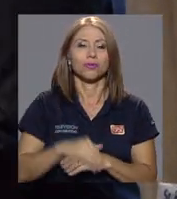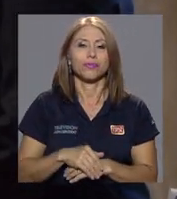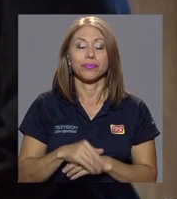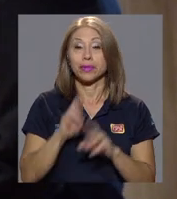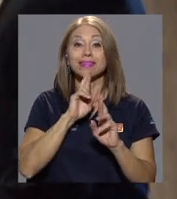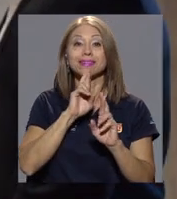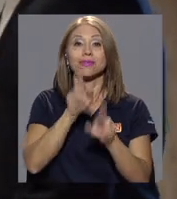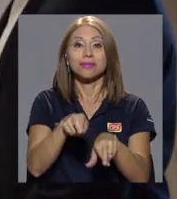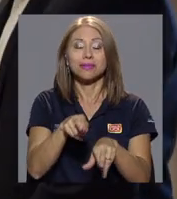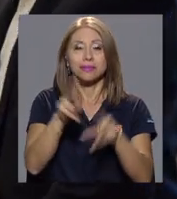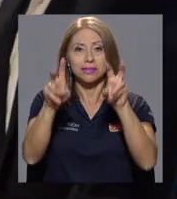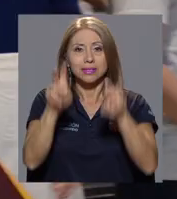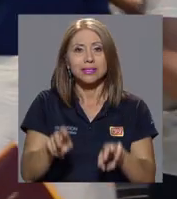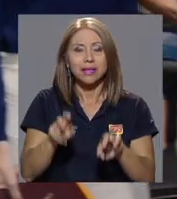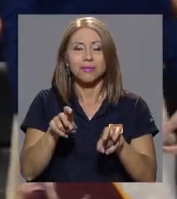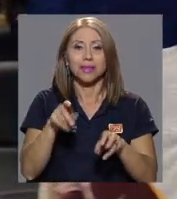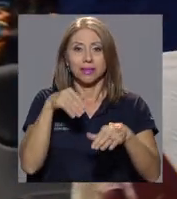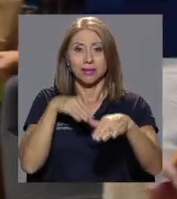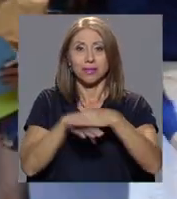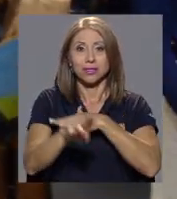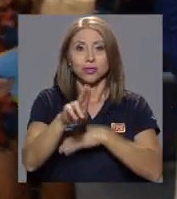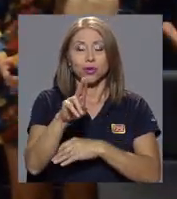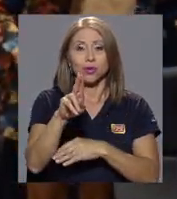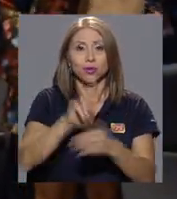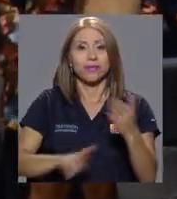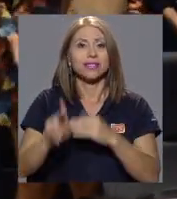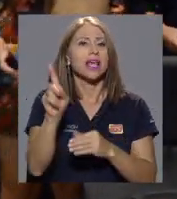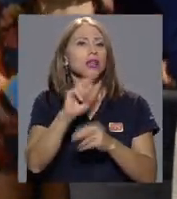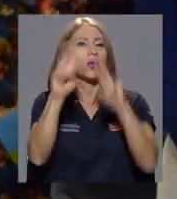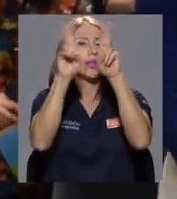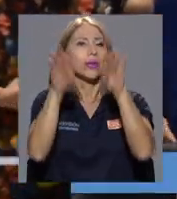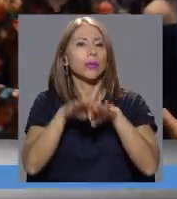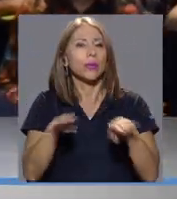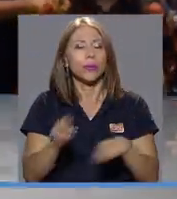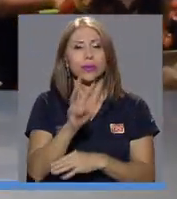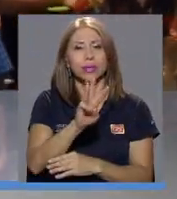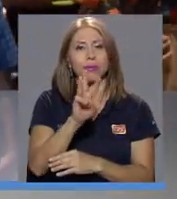Los resultados del examen de admisión están disponibles en el sitio web